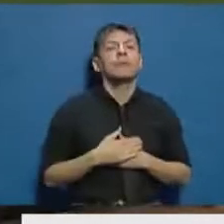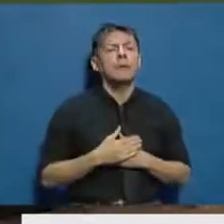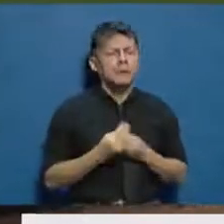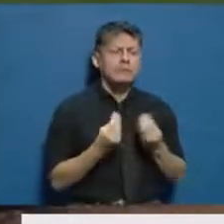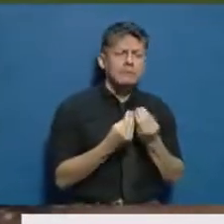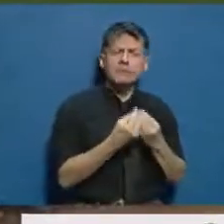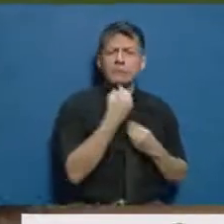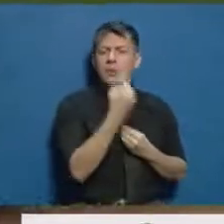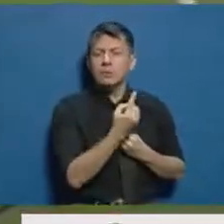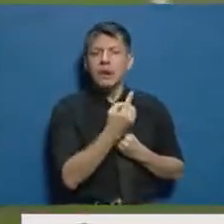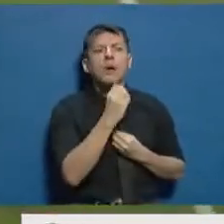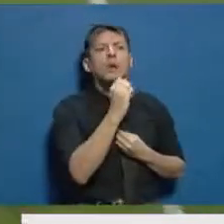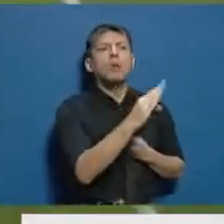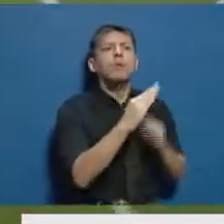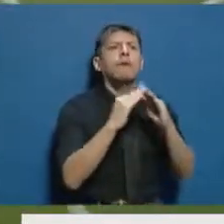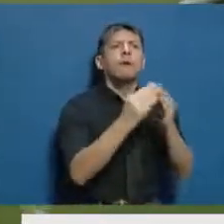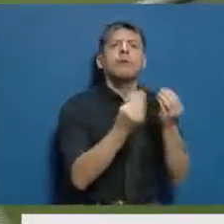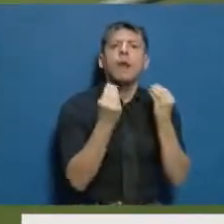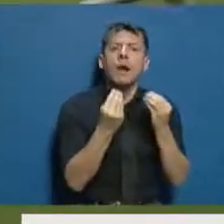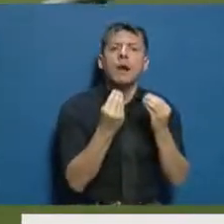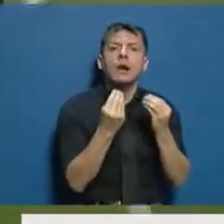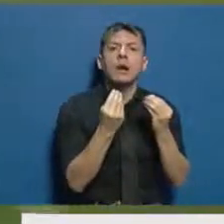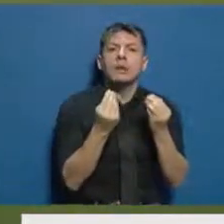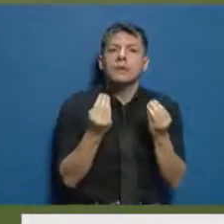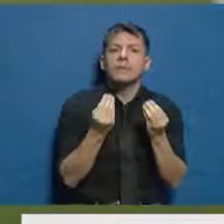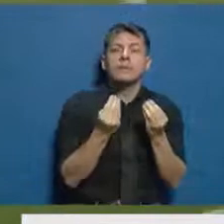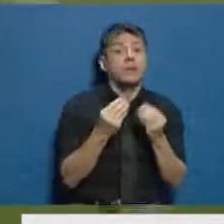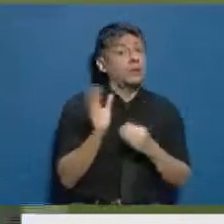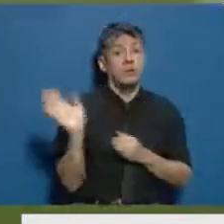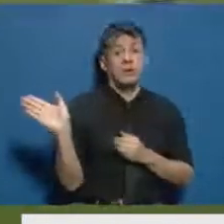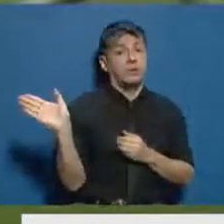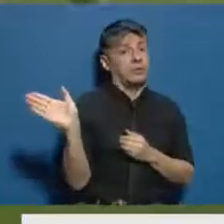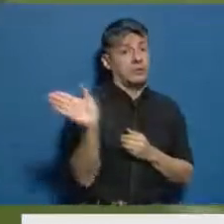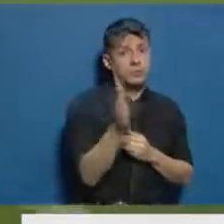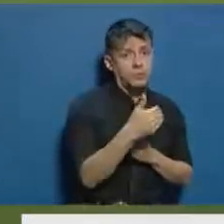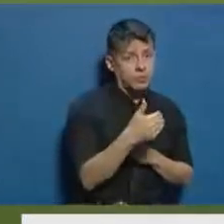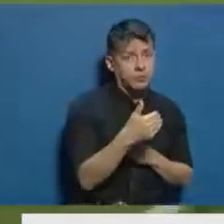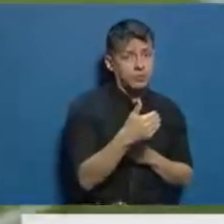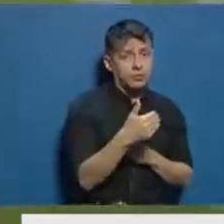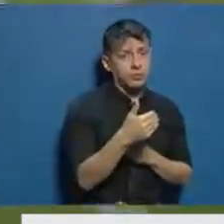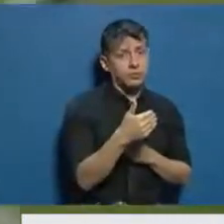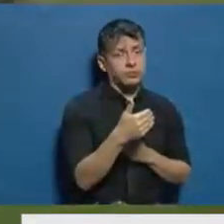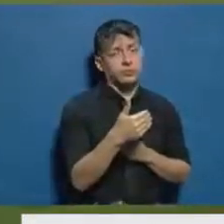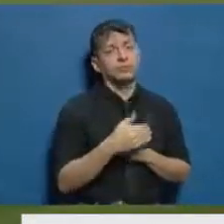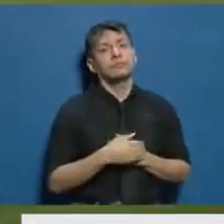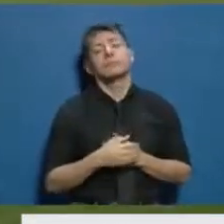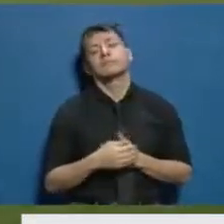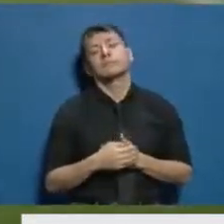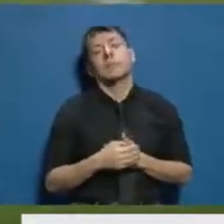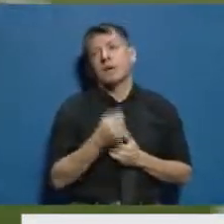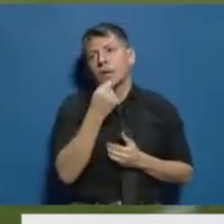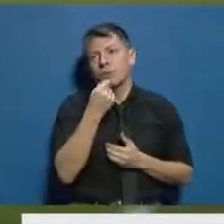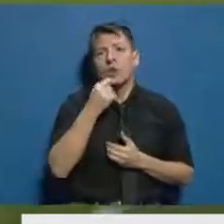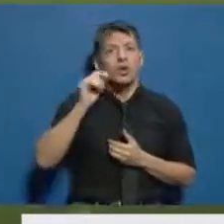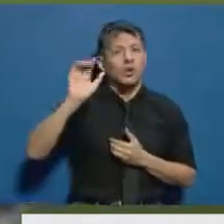son esos clubes de barrio? ¿Cuáles están incluidos? Todos, absolutamente todos los que están por fuera del amateurismo. Por ejemplo, Godoy Cruz